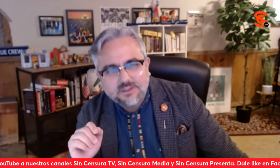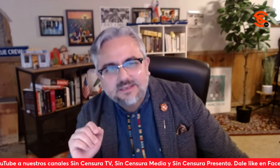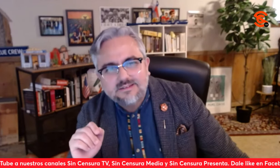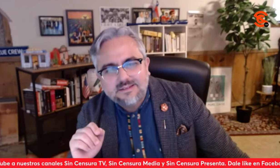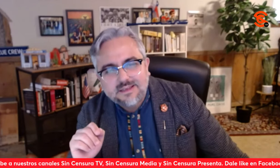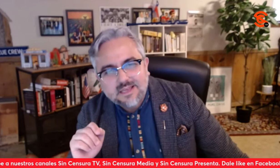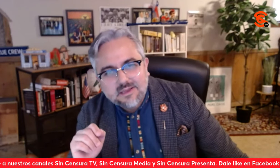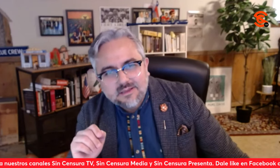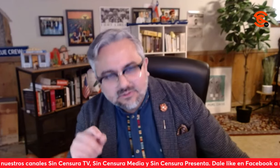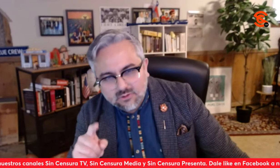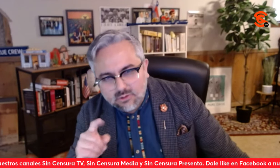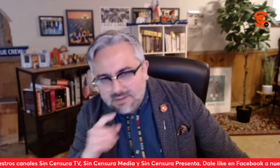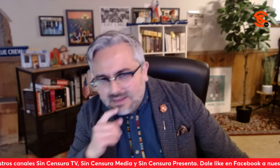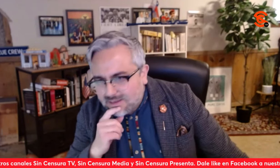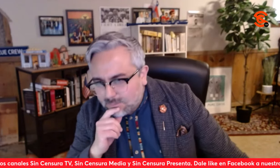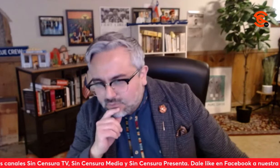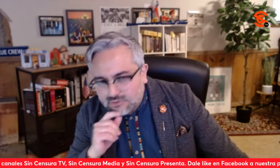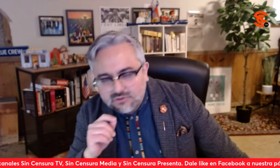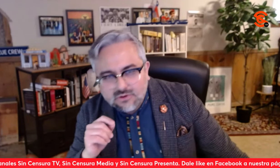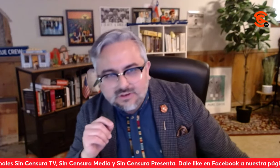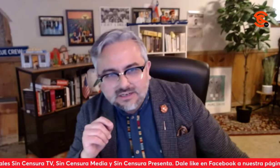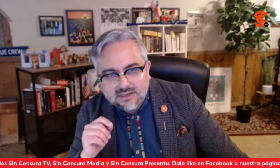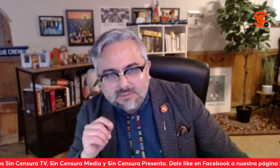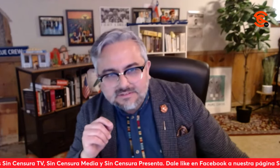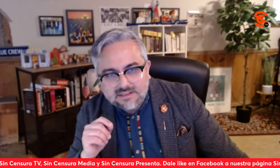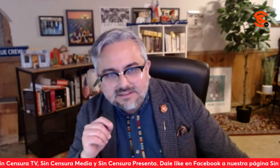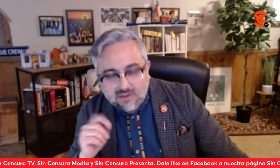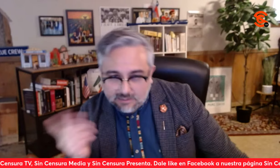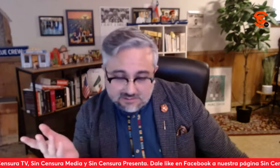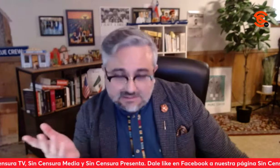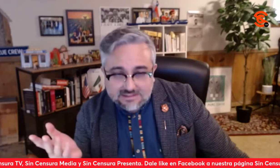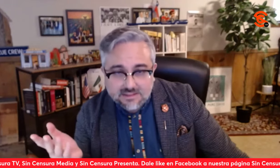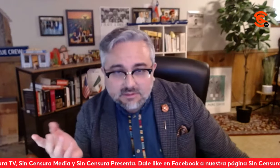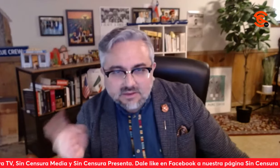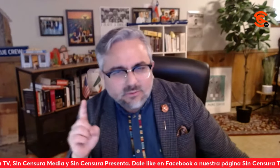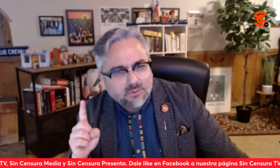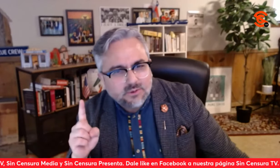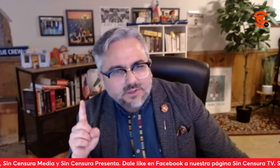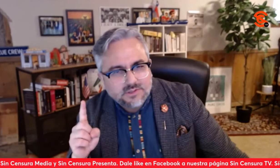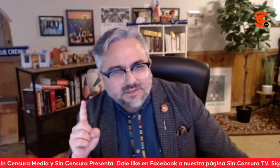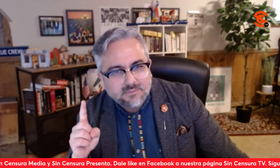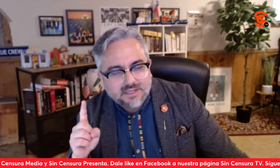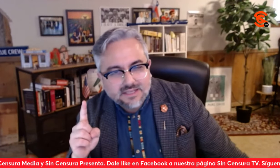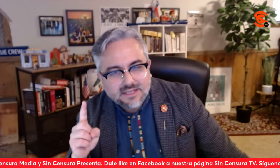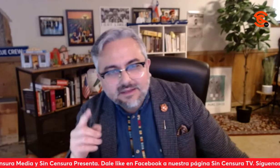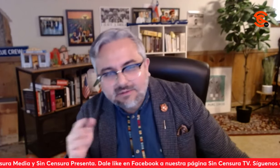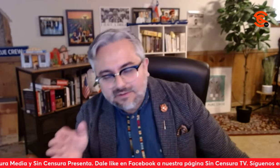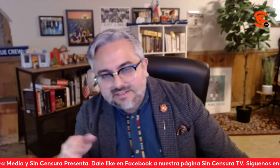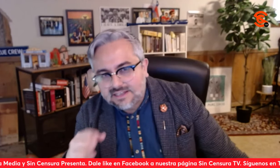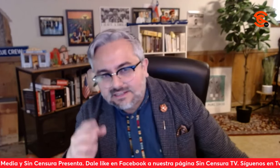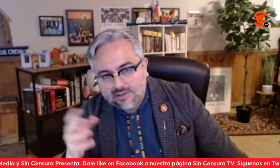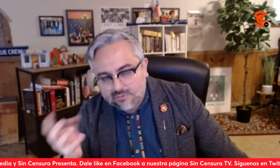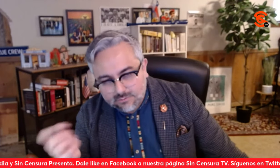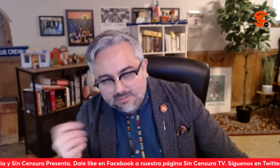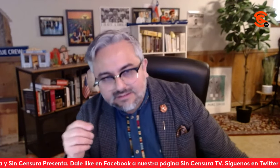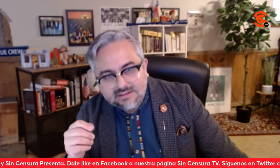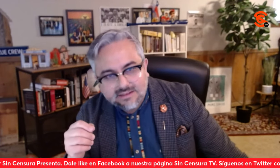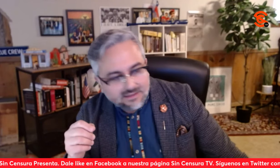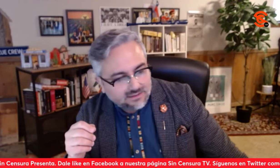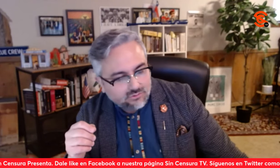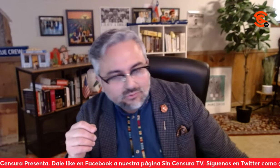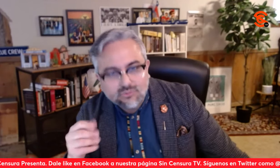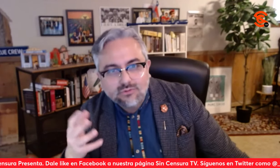entendido de que sí No no toma posesión el presidente la presidenta de México el primero de diciembre bueno dice que de todas formas